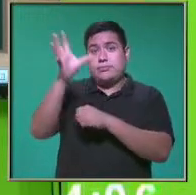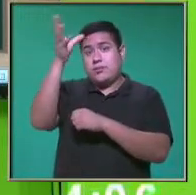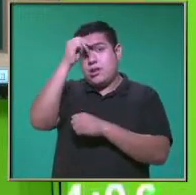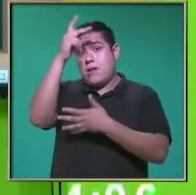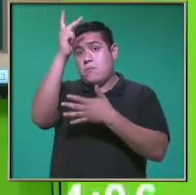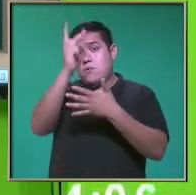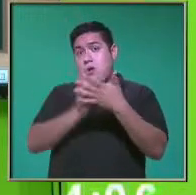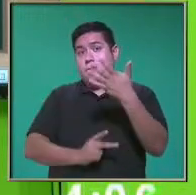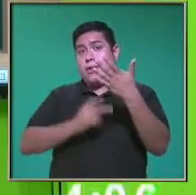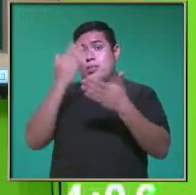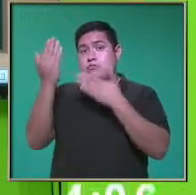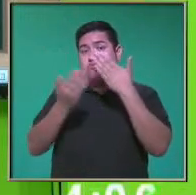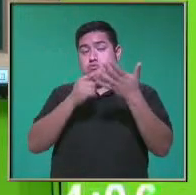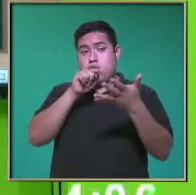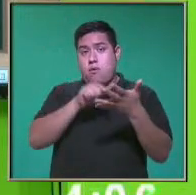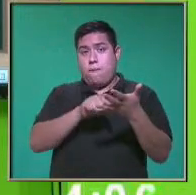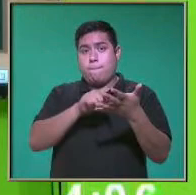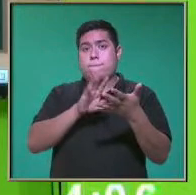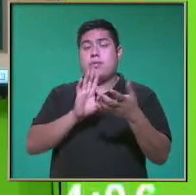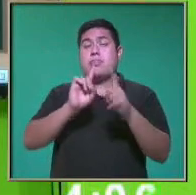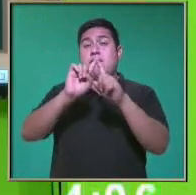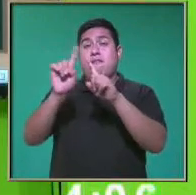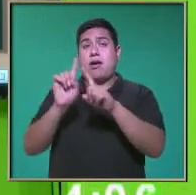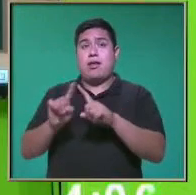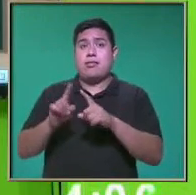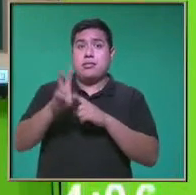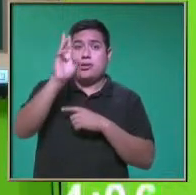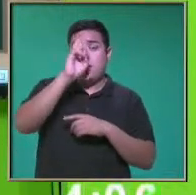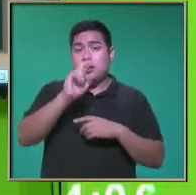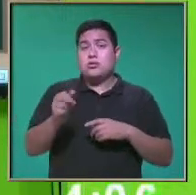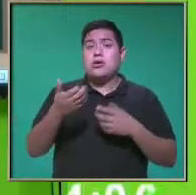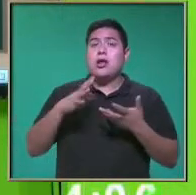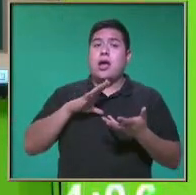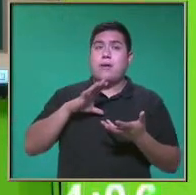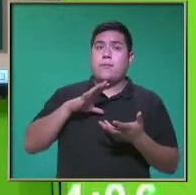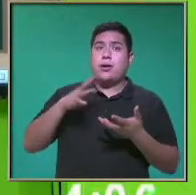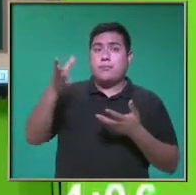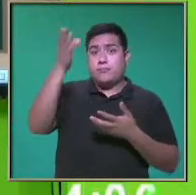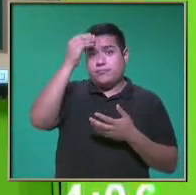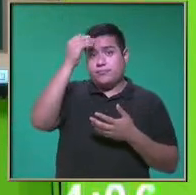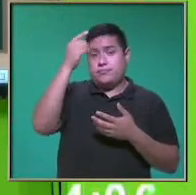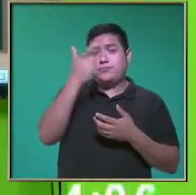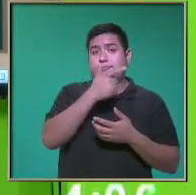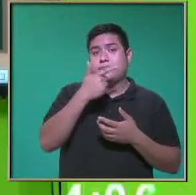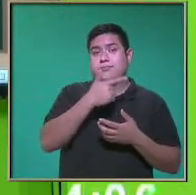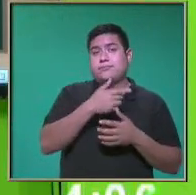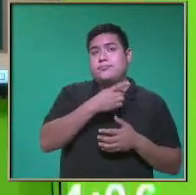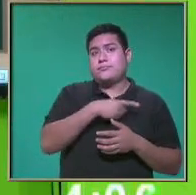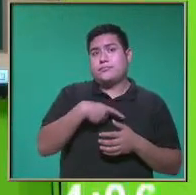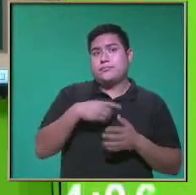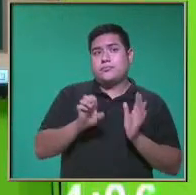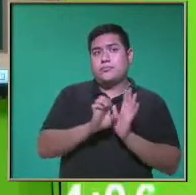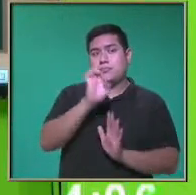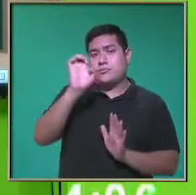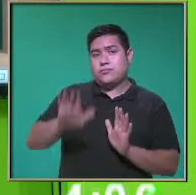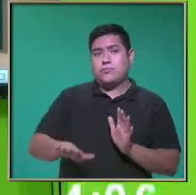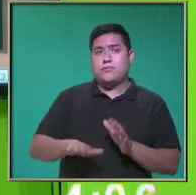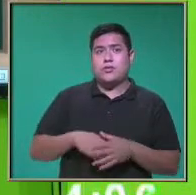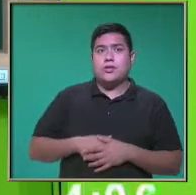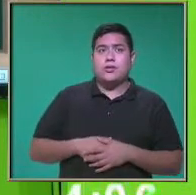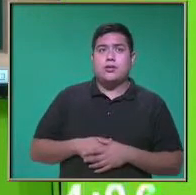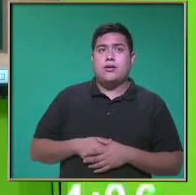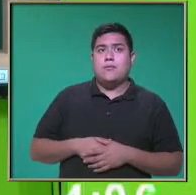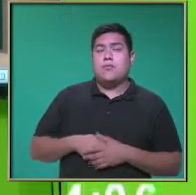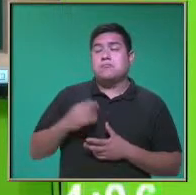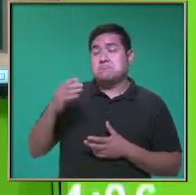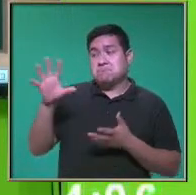programa, pero además hay muchos otros motivos por los cuales debemos aprender el inglés. Here we have some examples, aquí tenemos algunos ejemplos, te